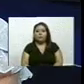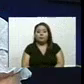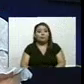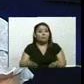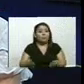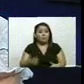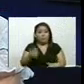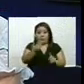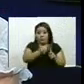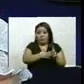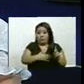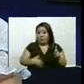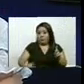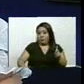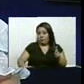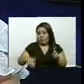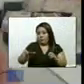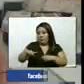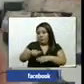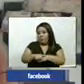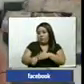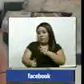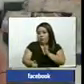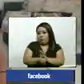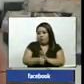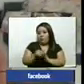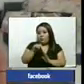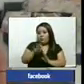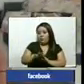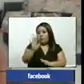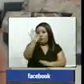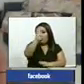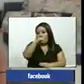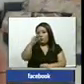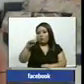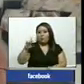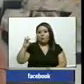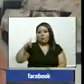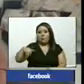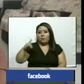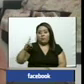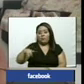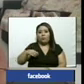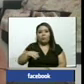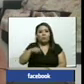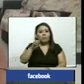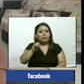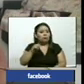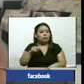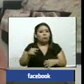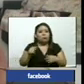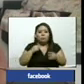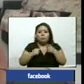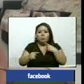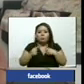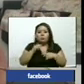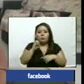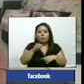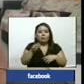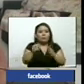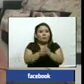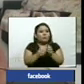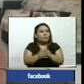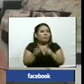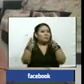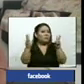La presidenta del Tribunal Electoral de Santa Cruz, la región de mayor población de Bolivia, dimitió este miércoles en medio de una crisis de la institución